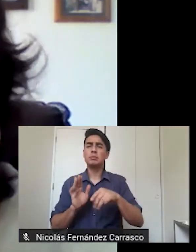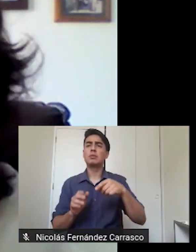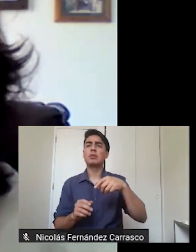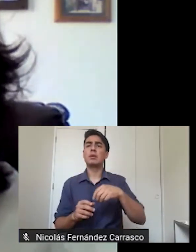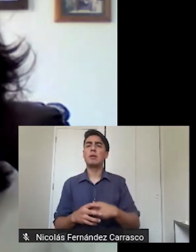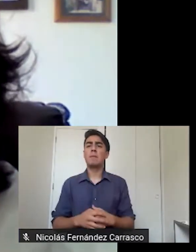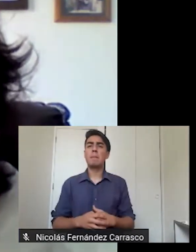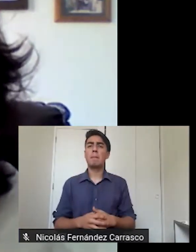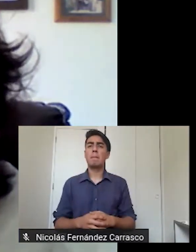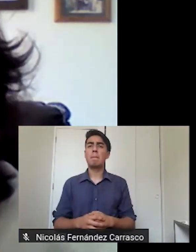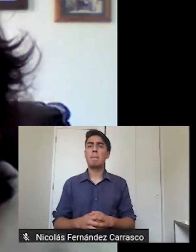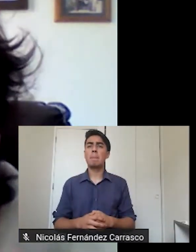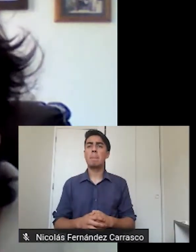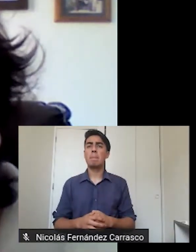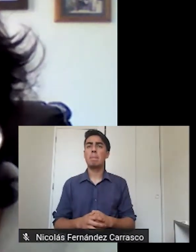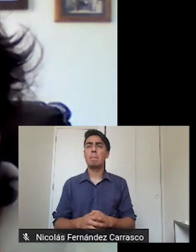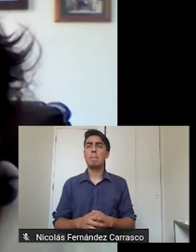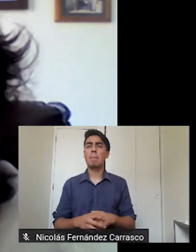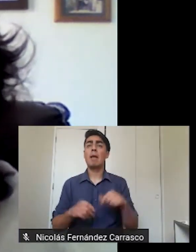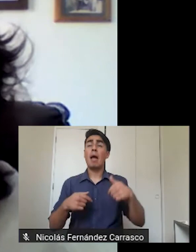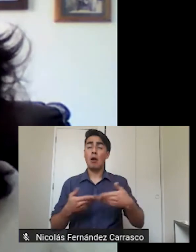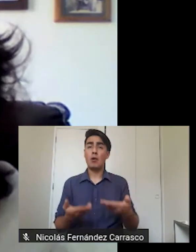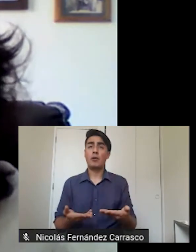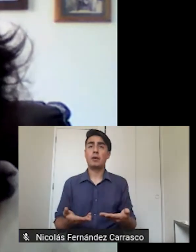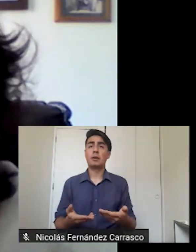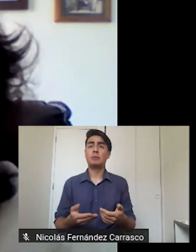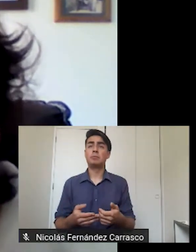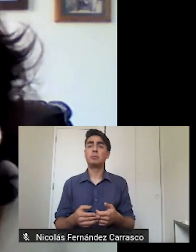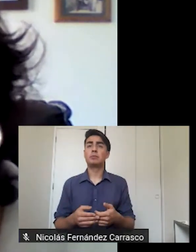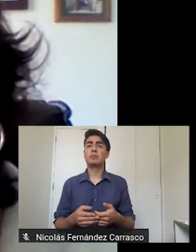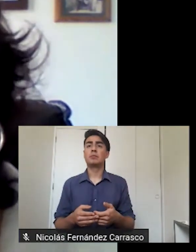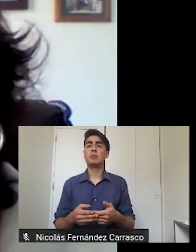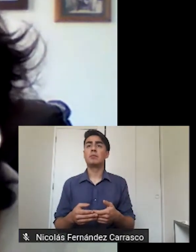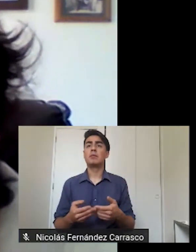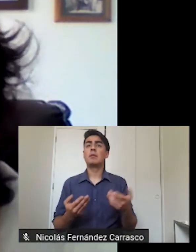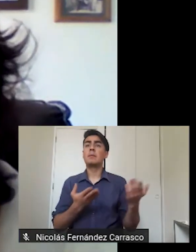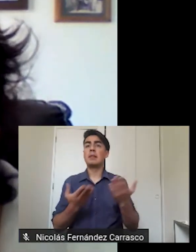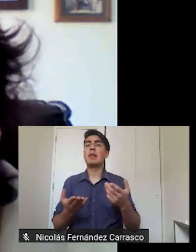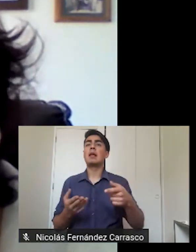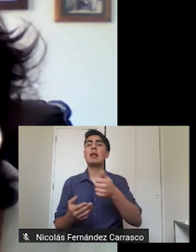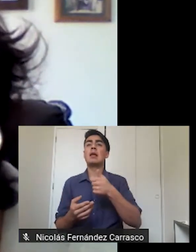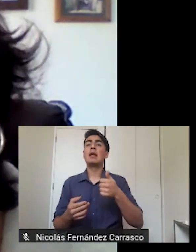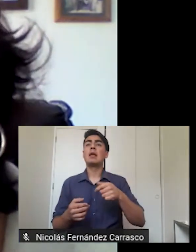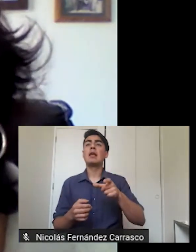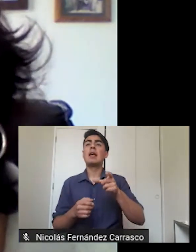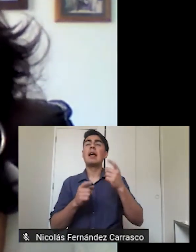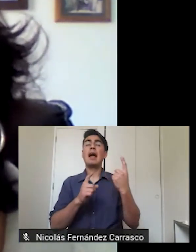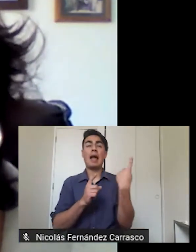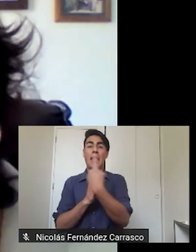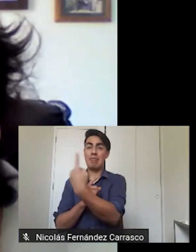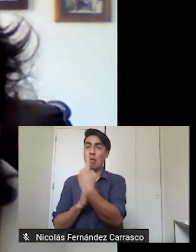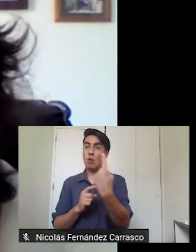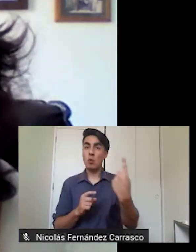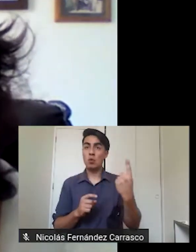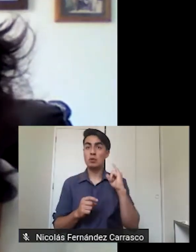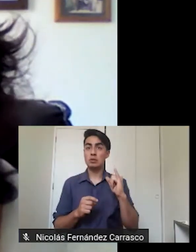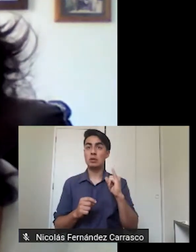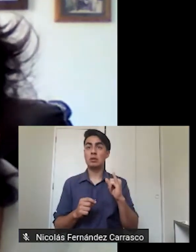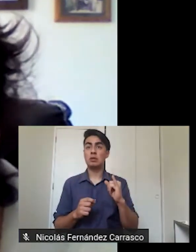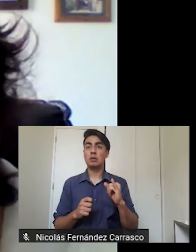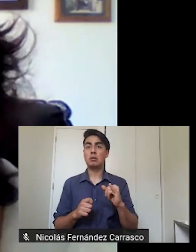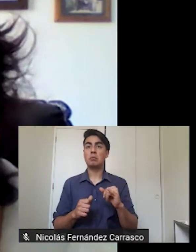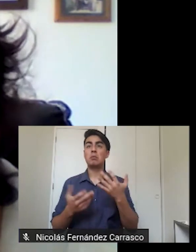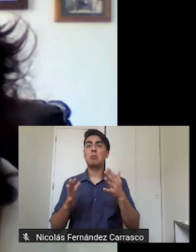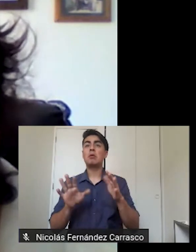Patricio. La parte de ahora es que, invitados a este panel, cada panelista, ¿no es cierto?, tendrá entre 5 a